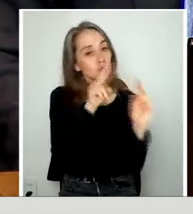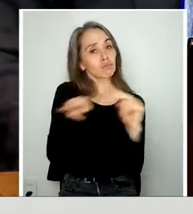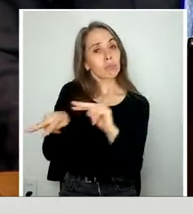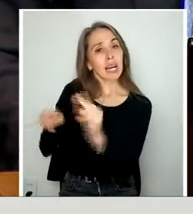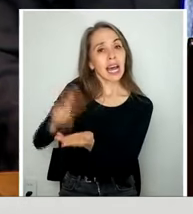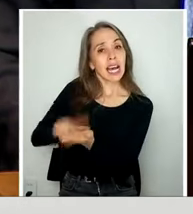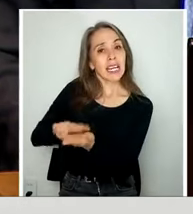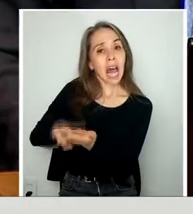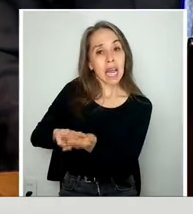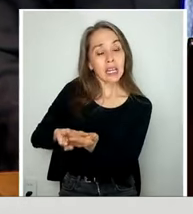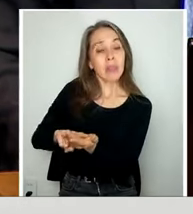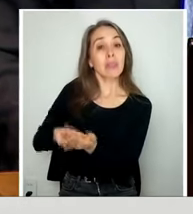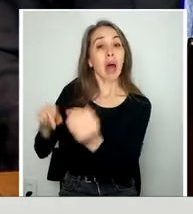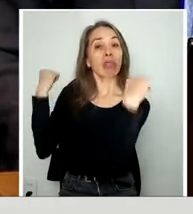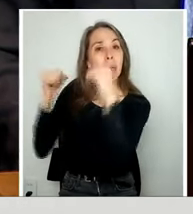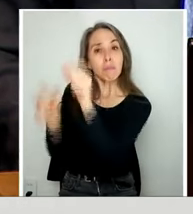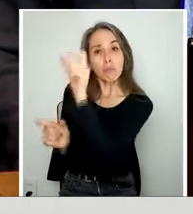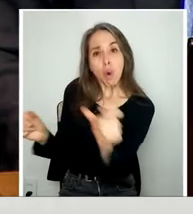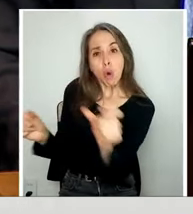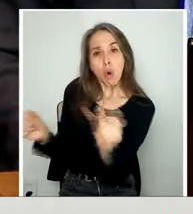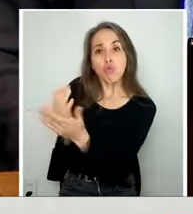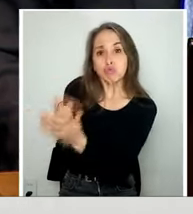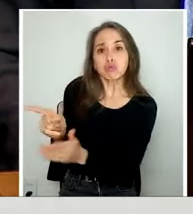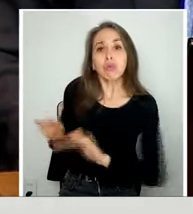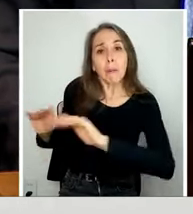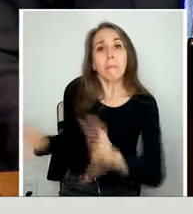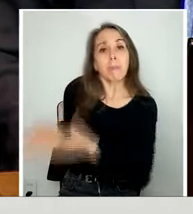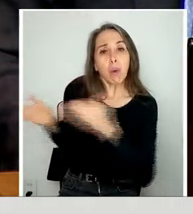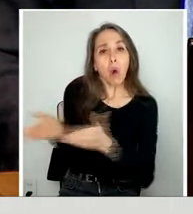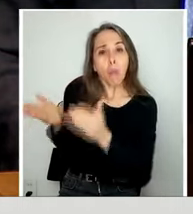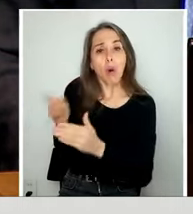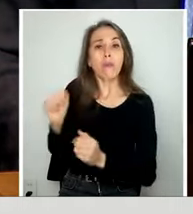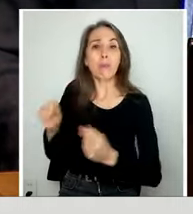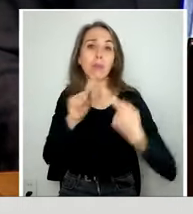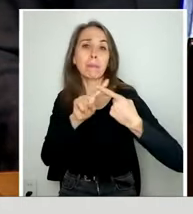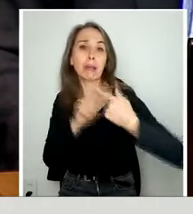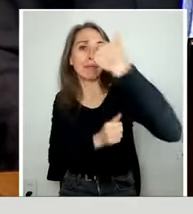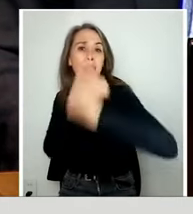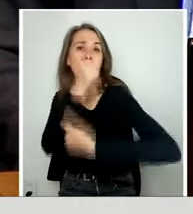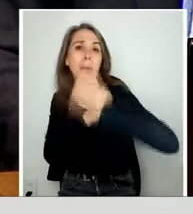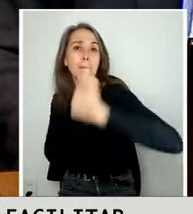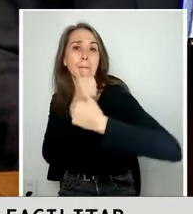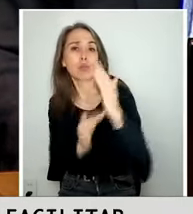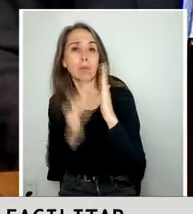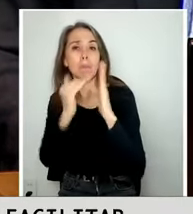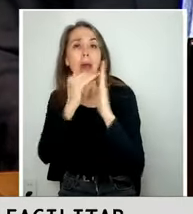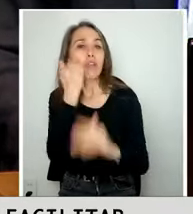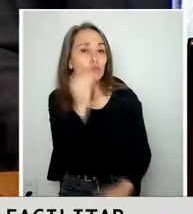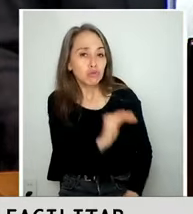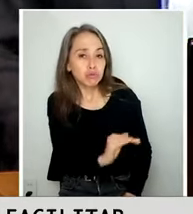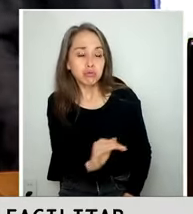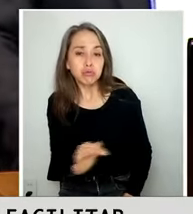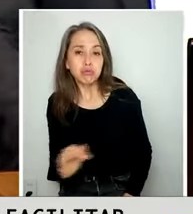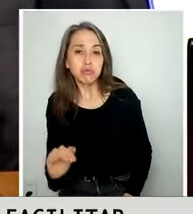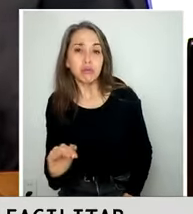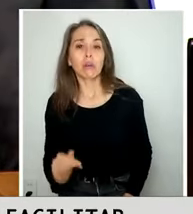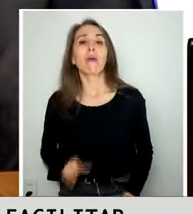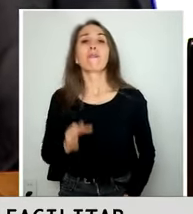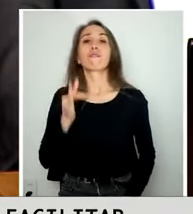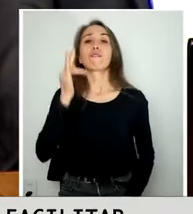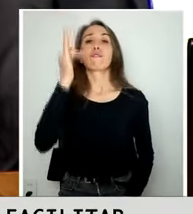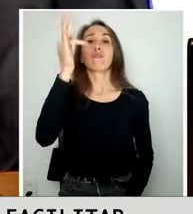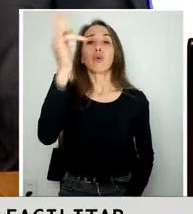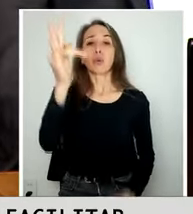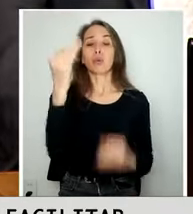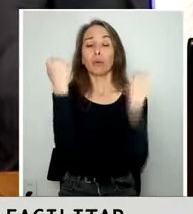promuevan activamente el desarrollo de deportistas competitivos desde la temprana edad por un futuro en el cual el deporte